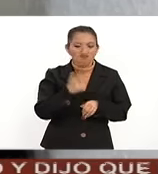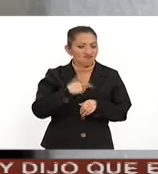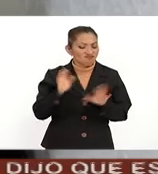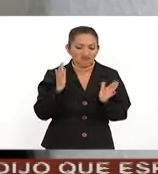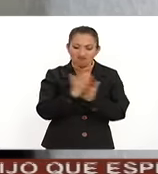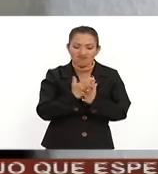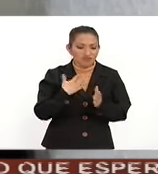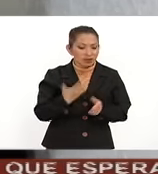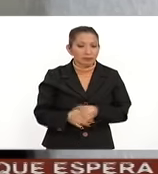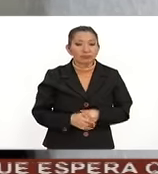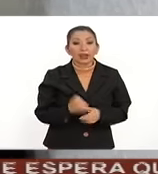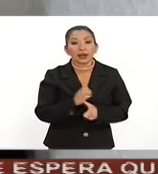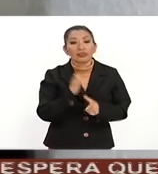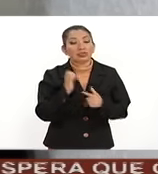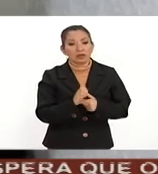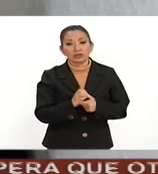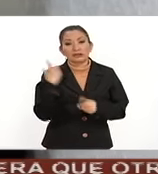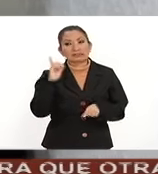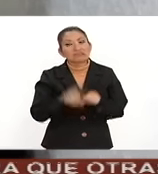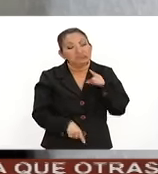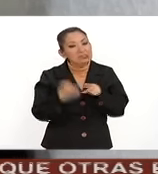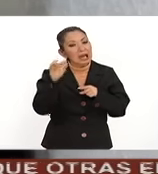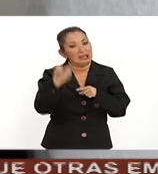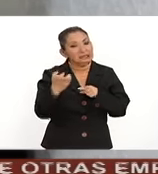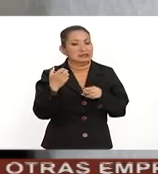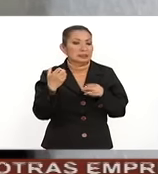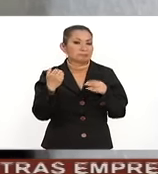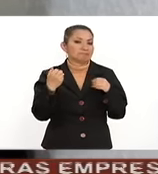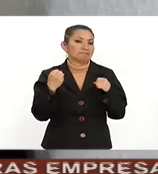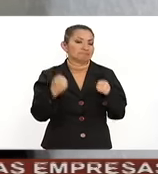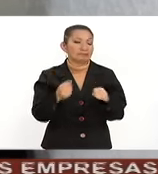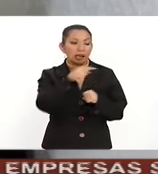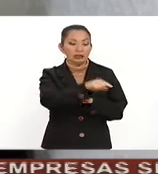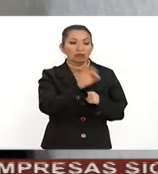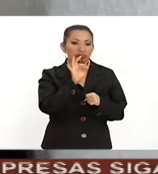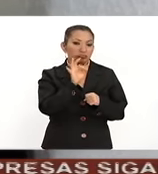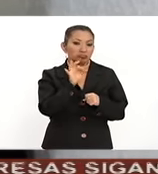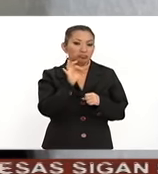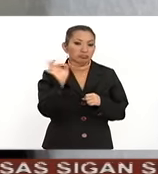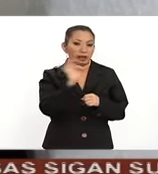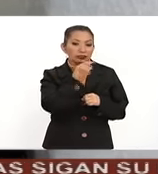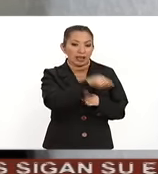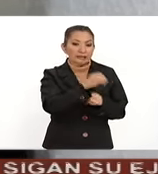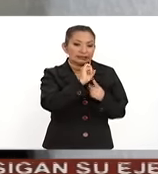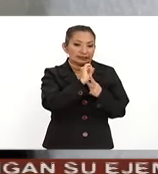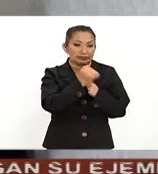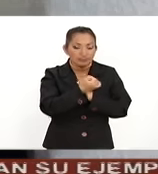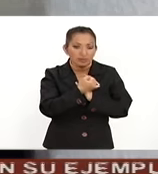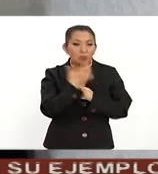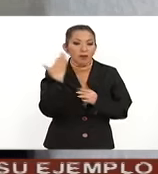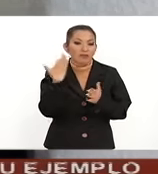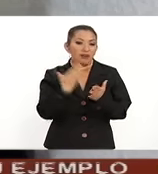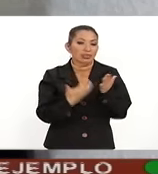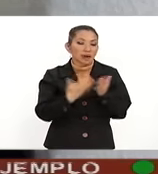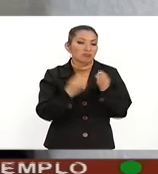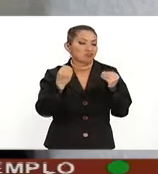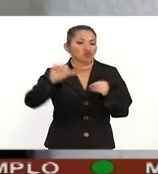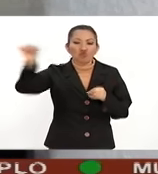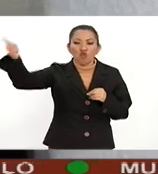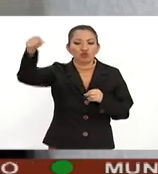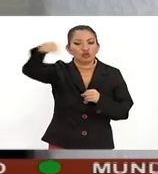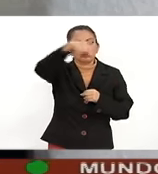indocumentada, irregular, y bueno, quitándoles esta garantía, pues ellos caerían precisamente en esta situación irregular, como muchos